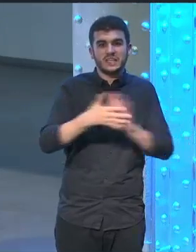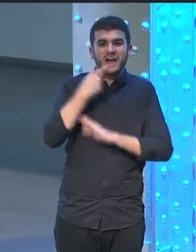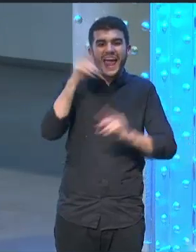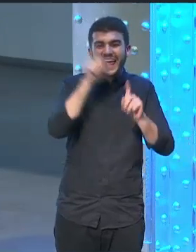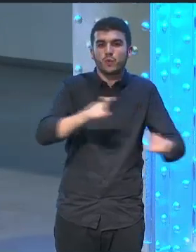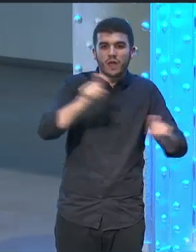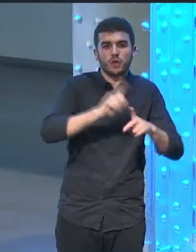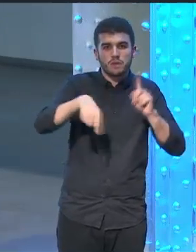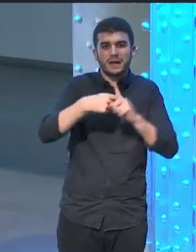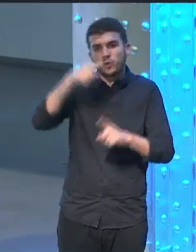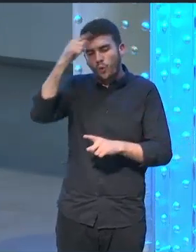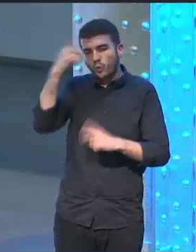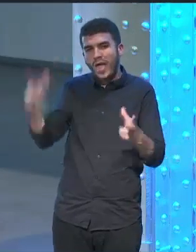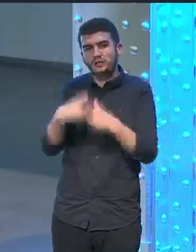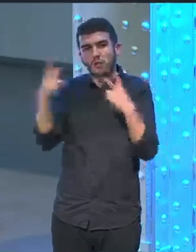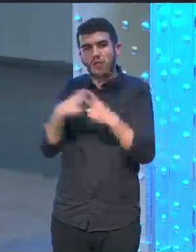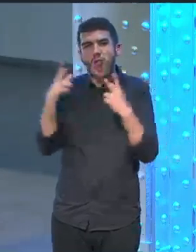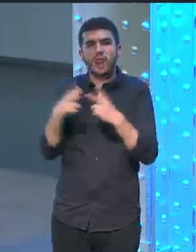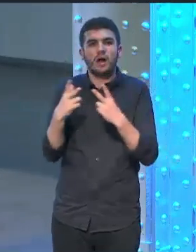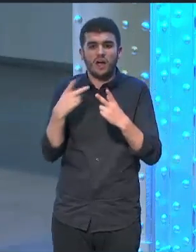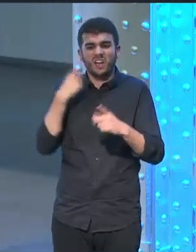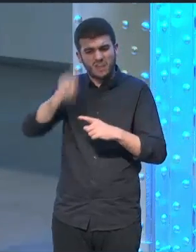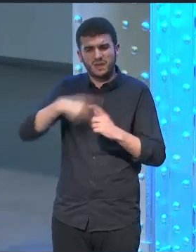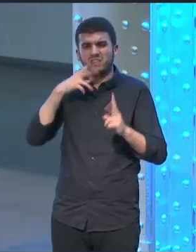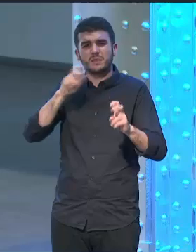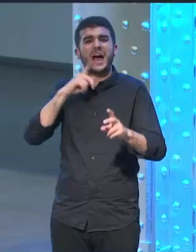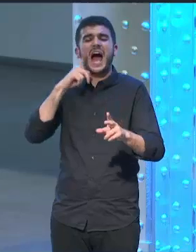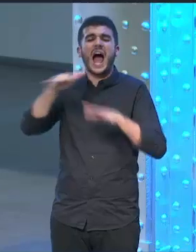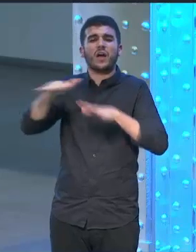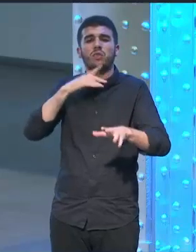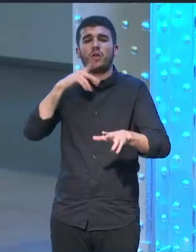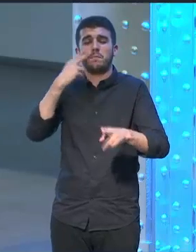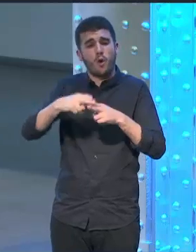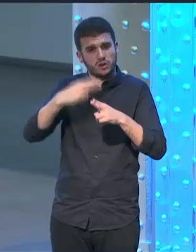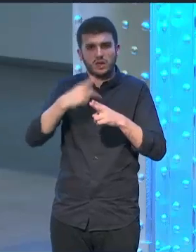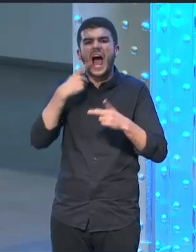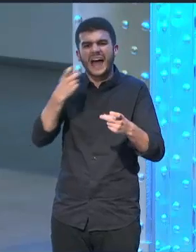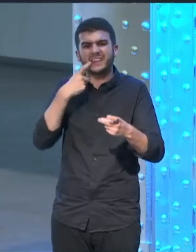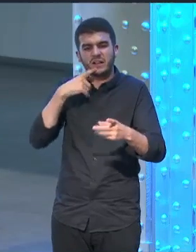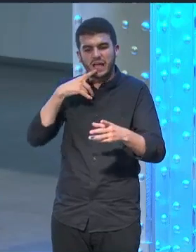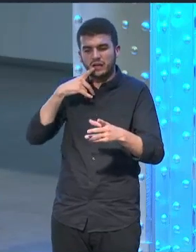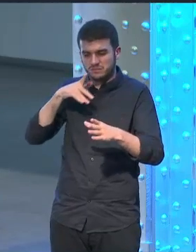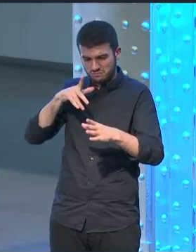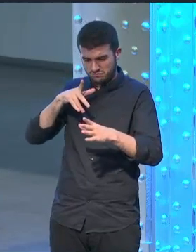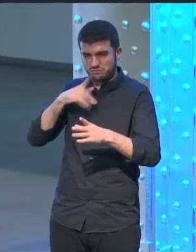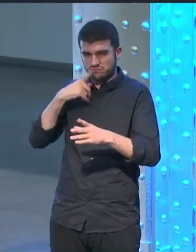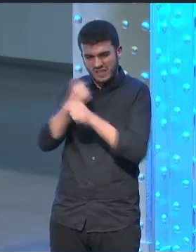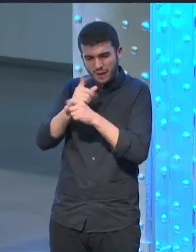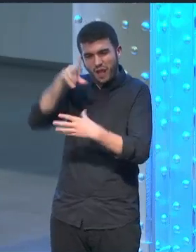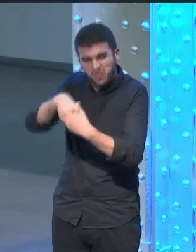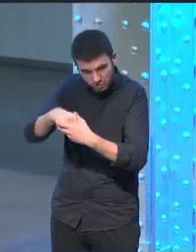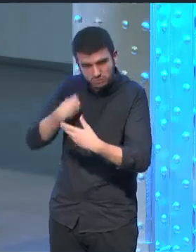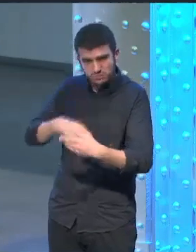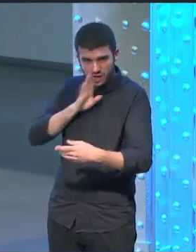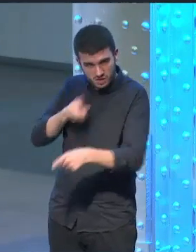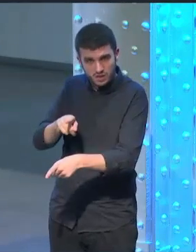en la cultura social y, por supuesto, en la acción política, ¿no? Y cierro paréntesis, os decía que